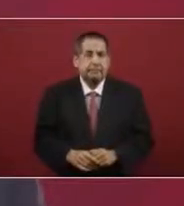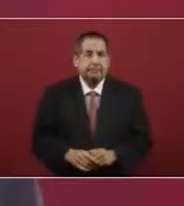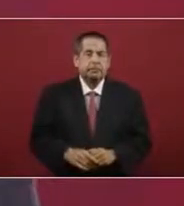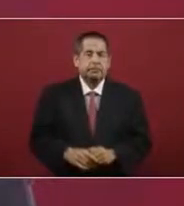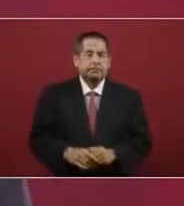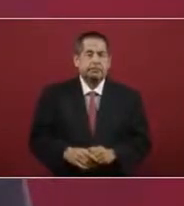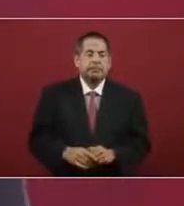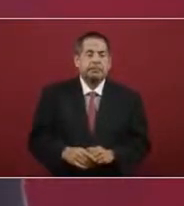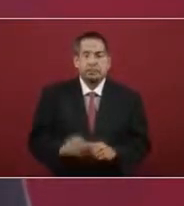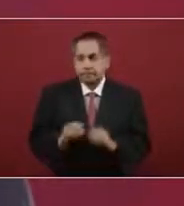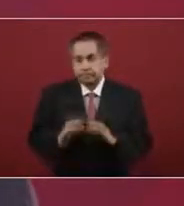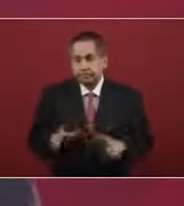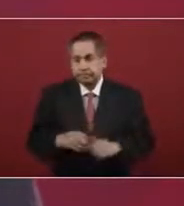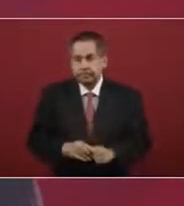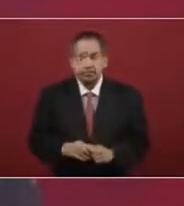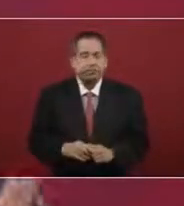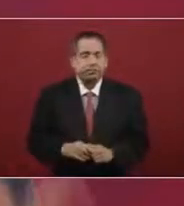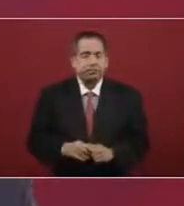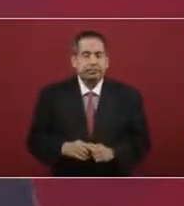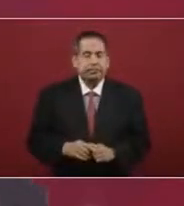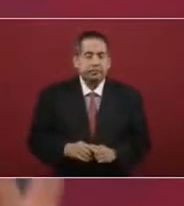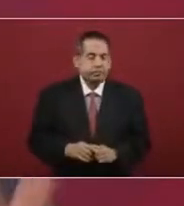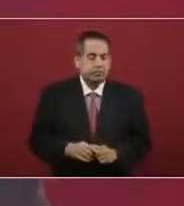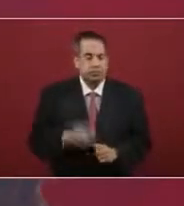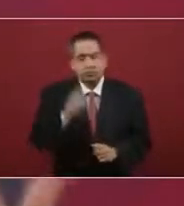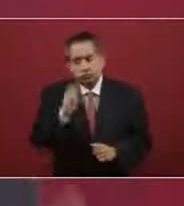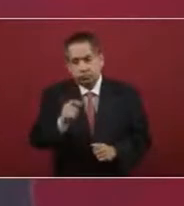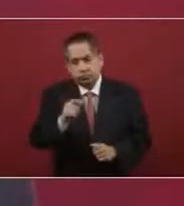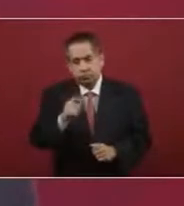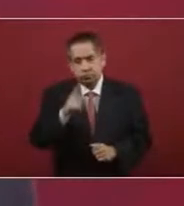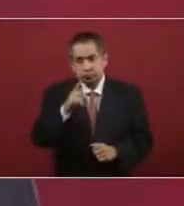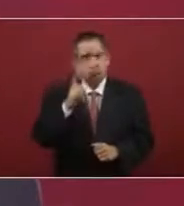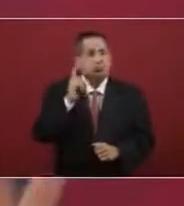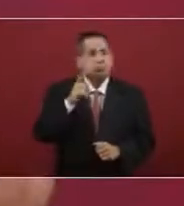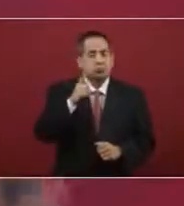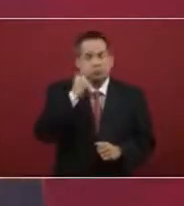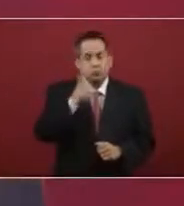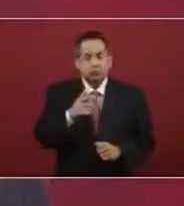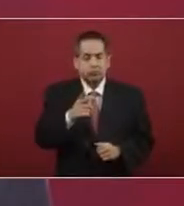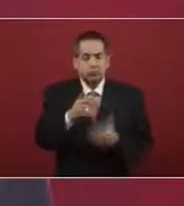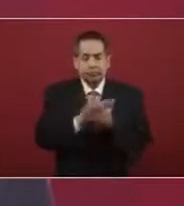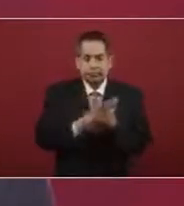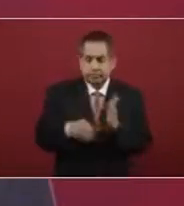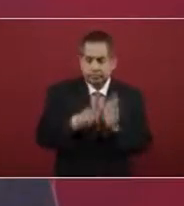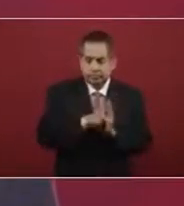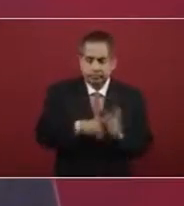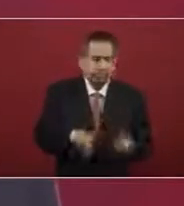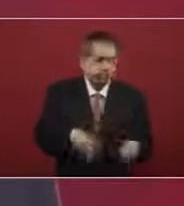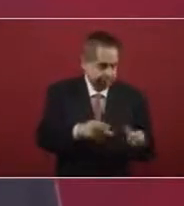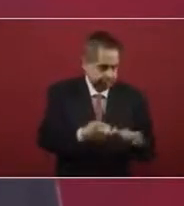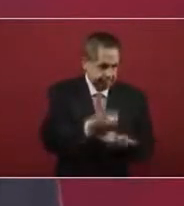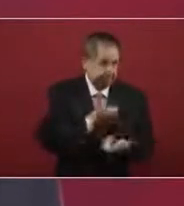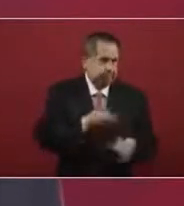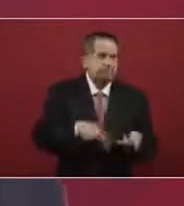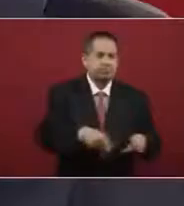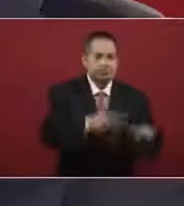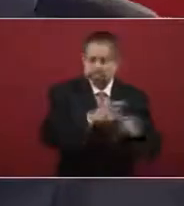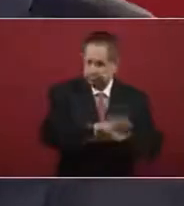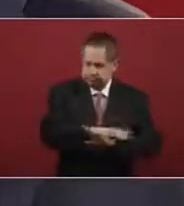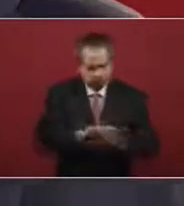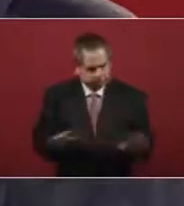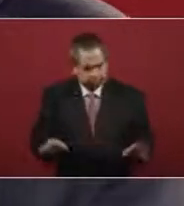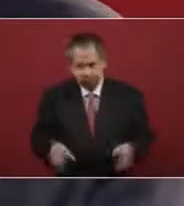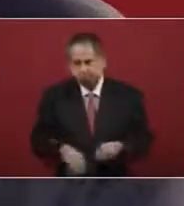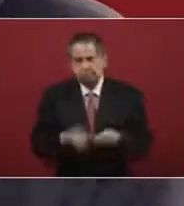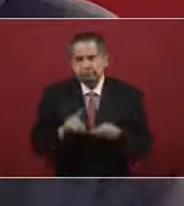de Trabajadores de la Educación, la CENTE, en la Cámara de Diputados, el presidente refrendó que se cancela por completo la llamada reforma